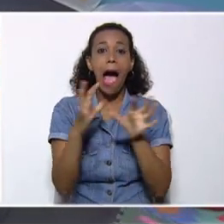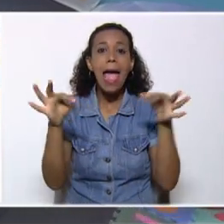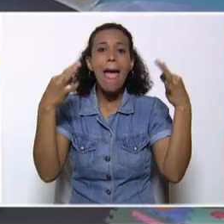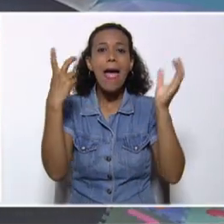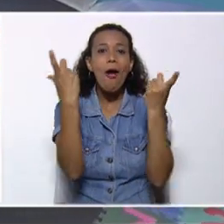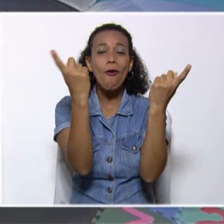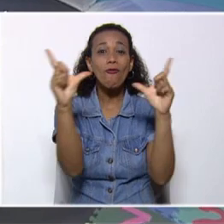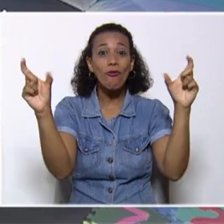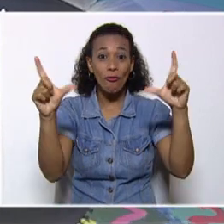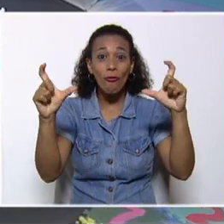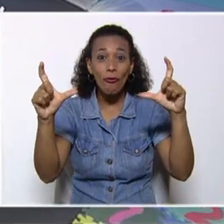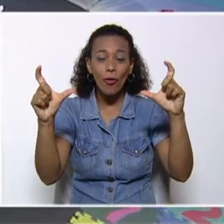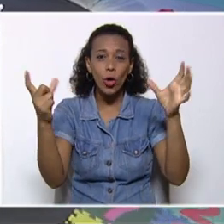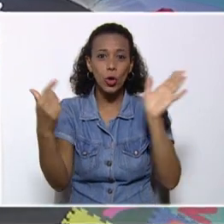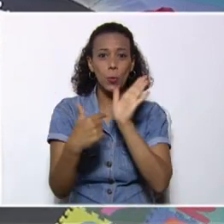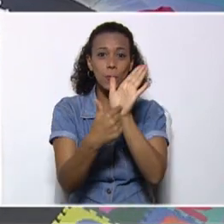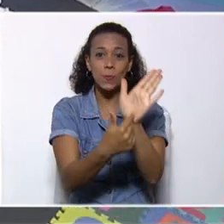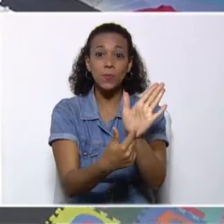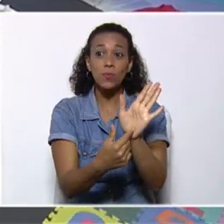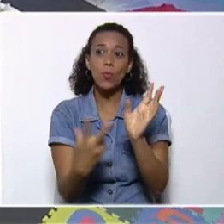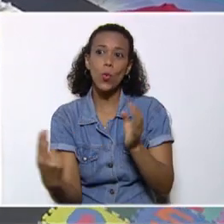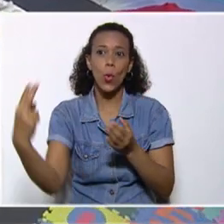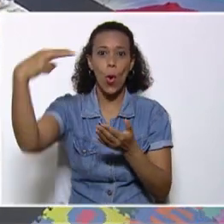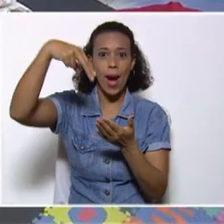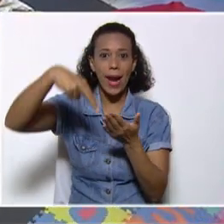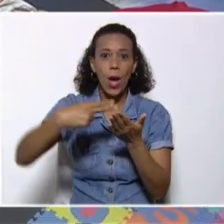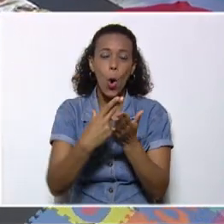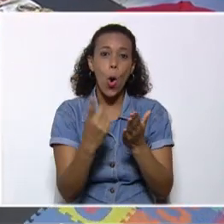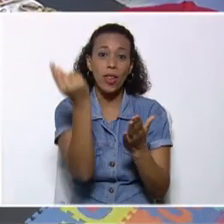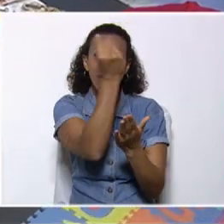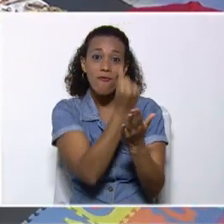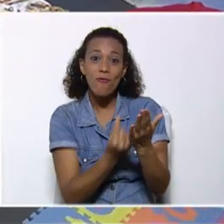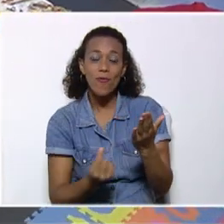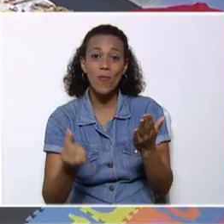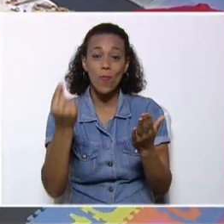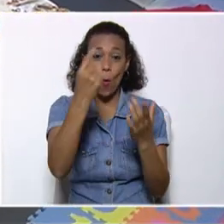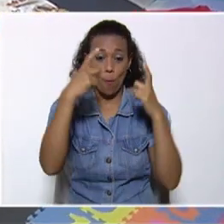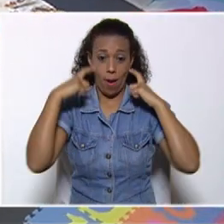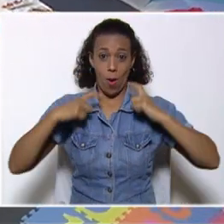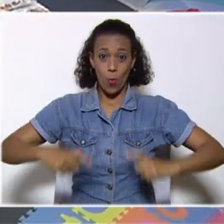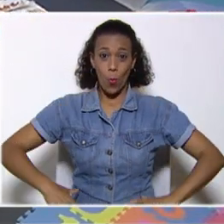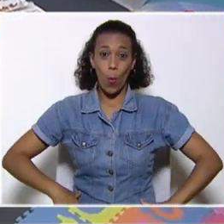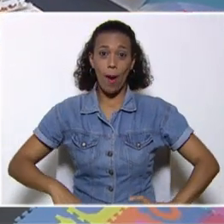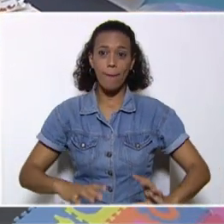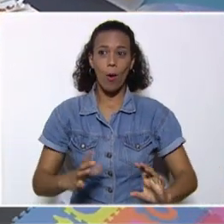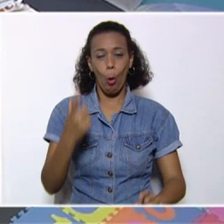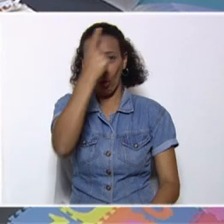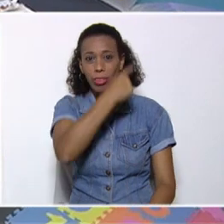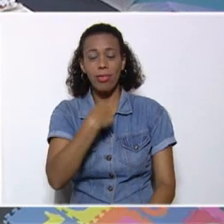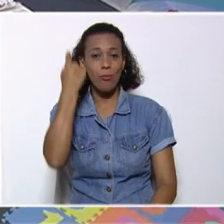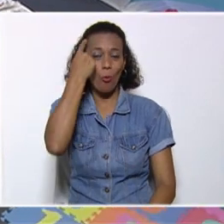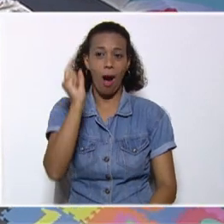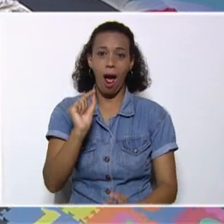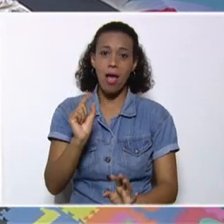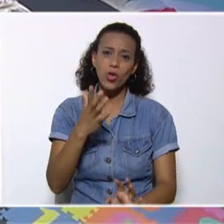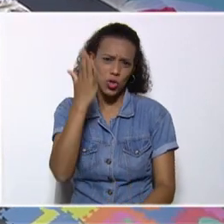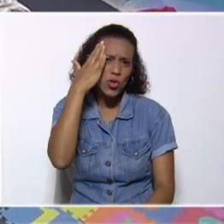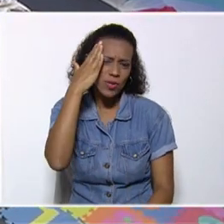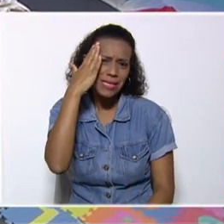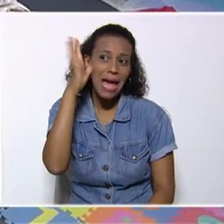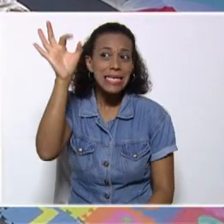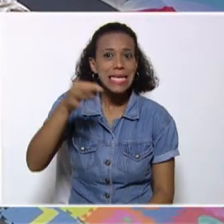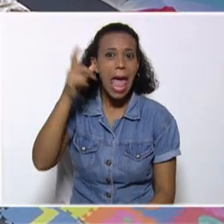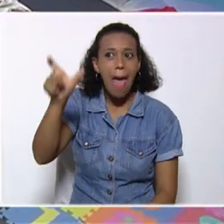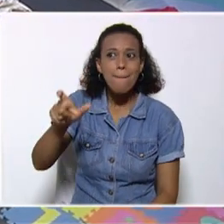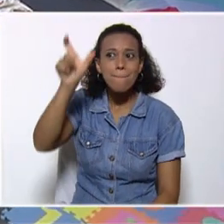Recuerden que ustedes en casa lo pueden hacer con recortes de figura, con dibujarlo. Yo sé que en casa